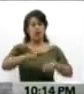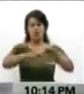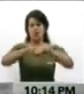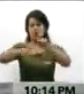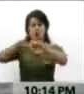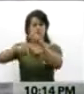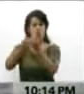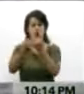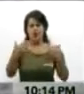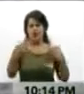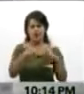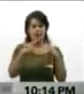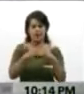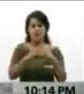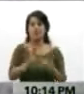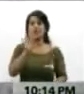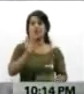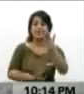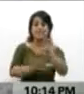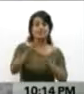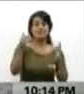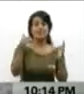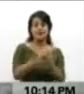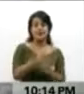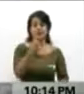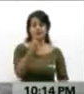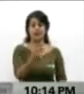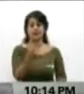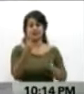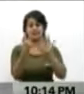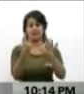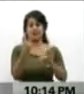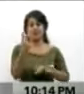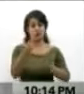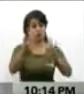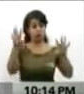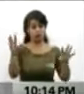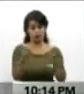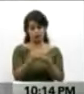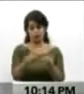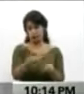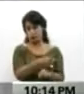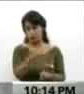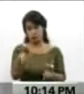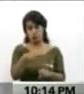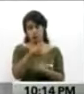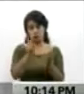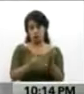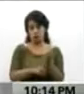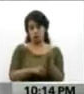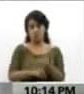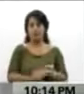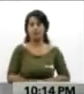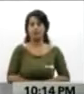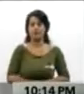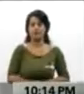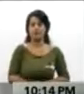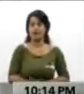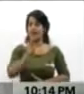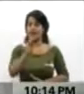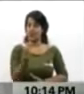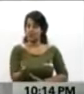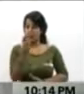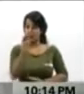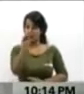15.272 viviendas en total, dice este señor Nelson Molina. Es importante recordar que